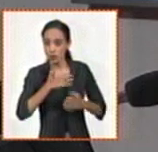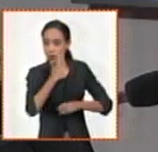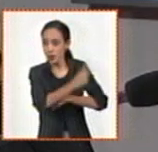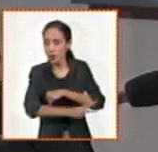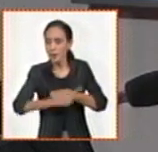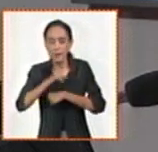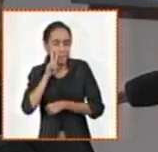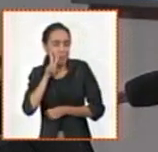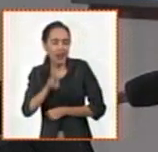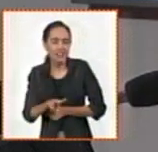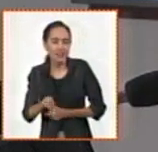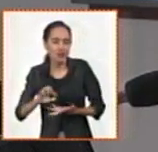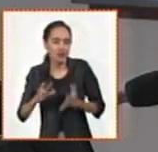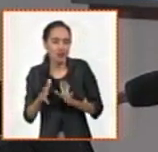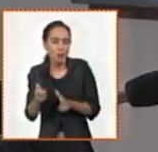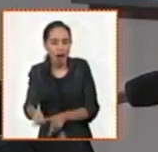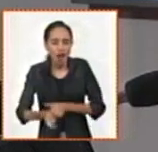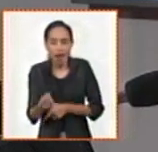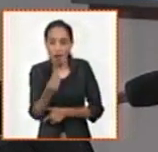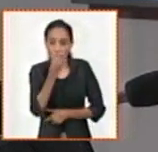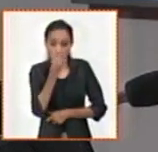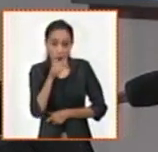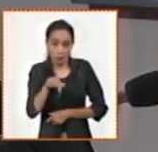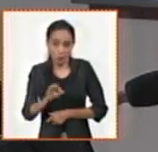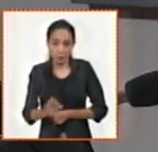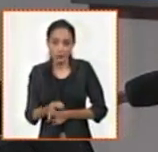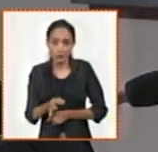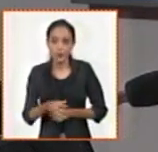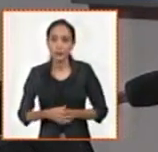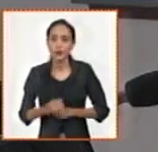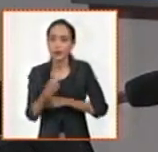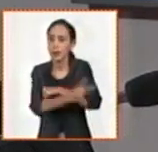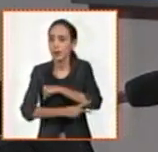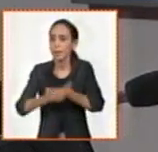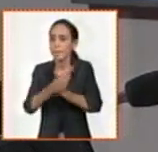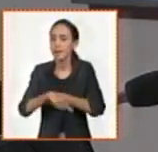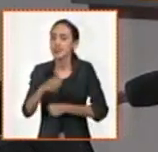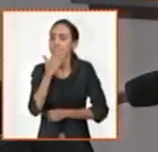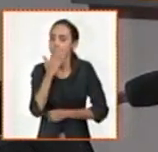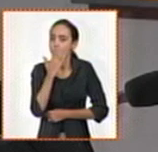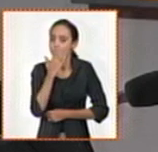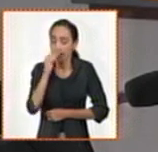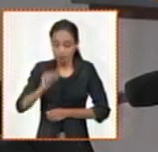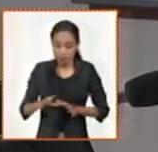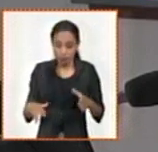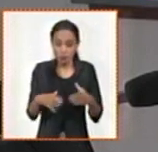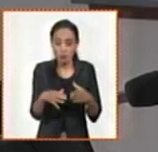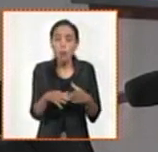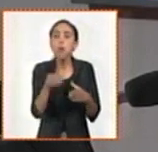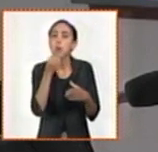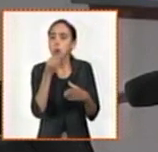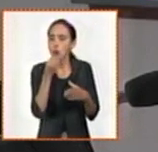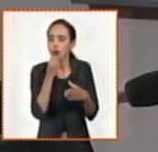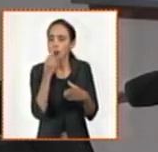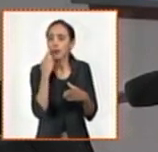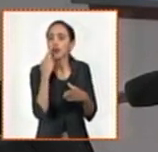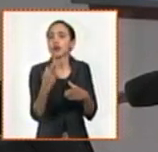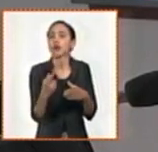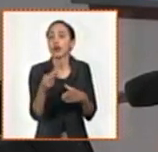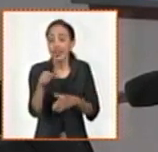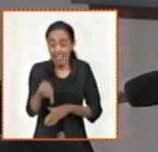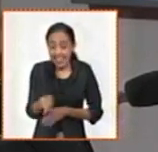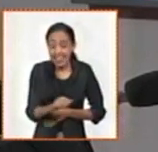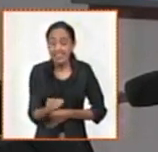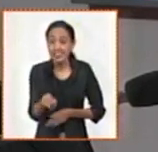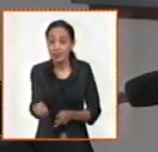para visualizar esa agroecología campesina de naciones indígenas, afrodescendientes, podríamos reconocer que la agroecología